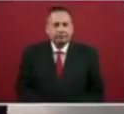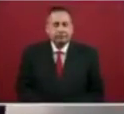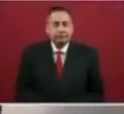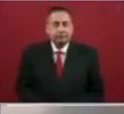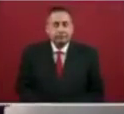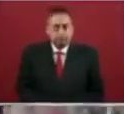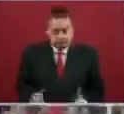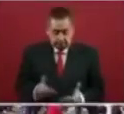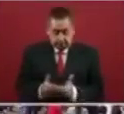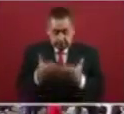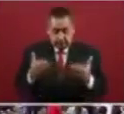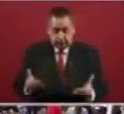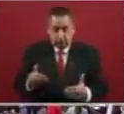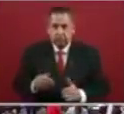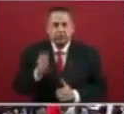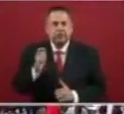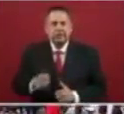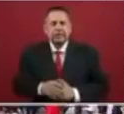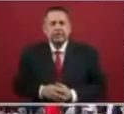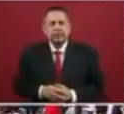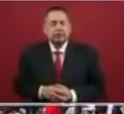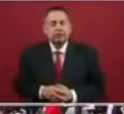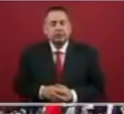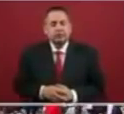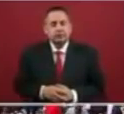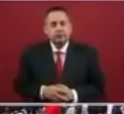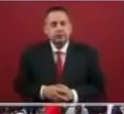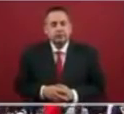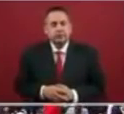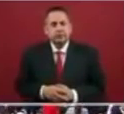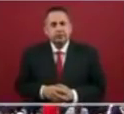Hasta el día de hoy se han entregado